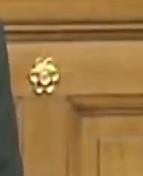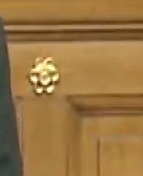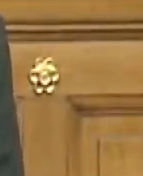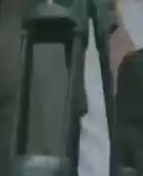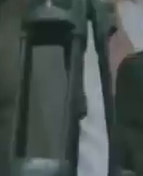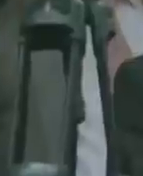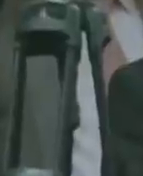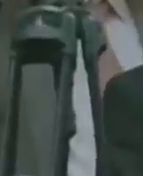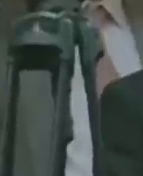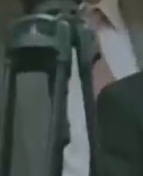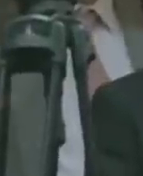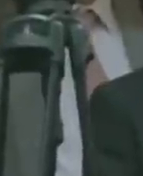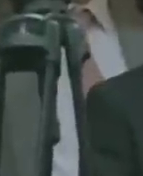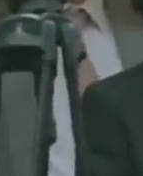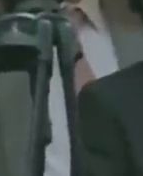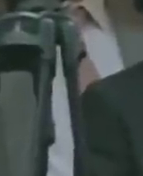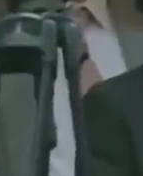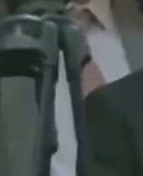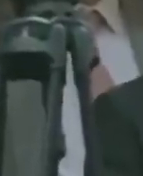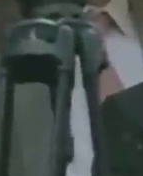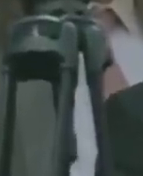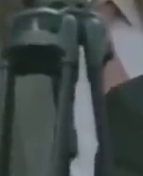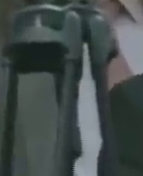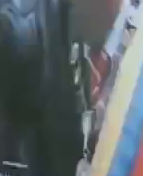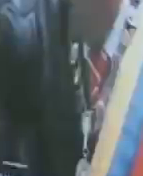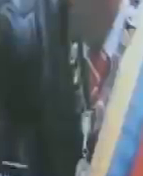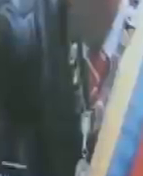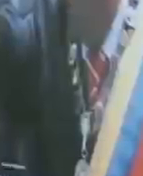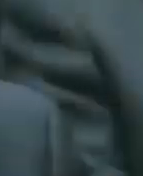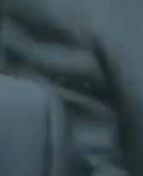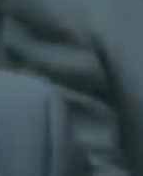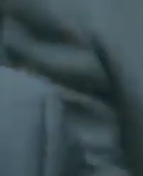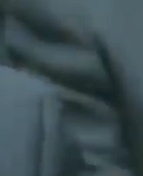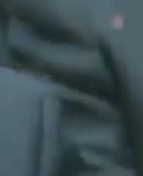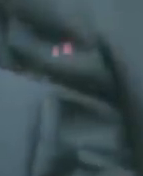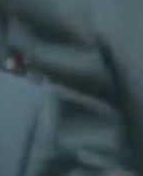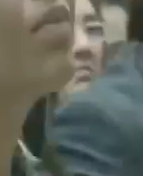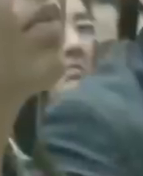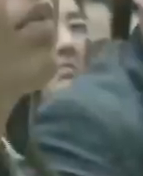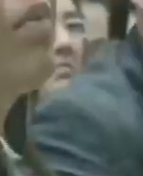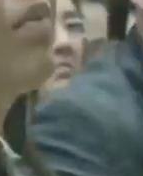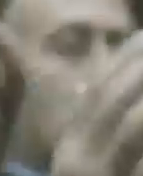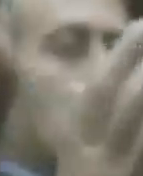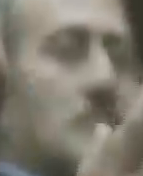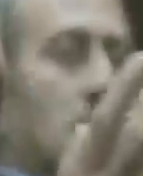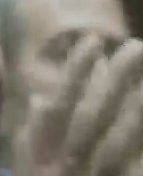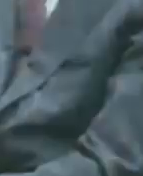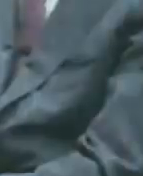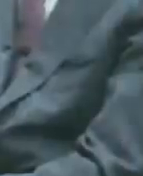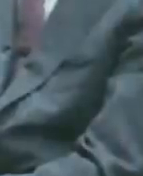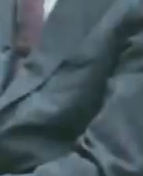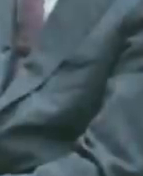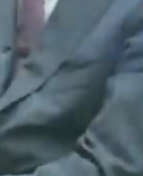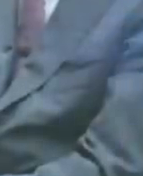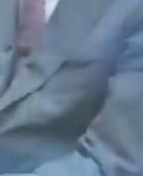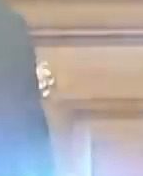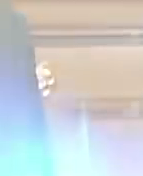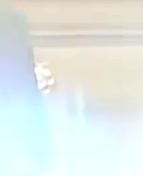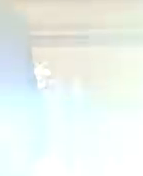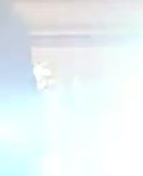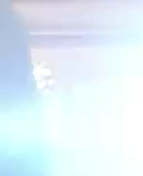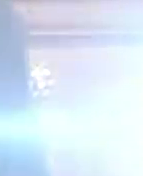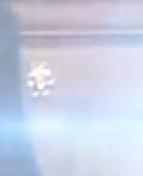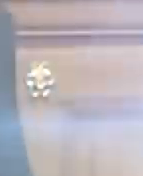que haya que rectificar nosotros siempre hemos alimentado hubo una cultura política crítica y autocrítica